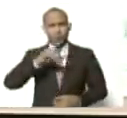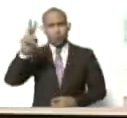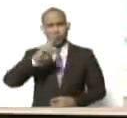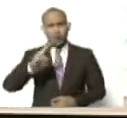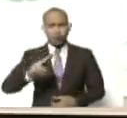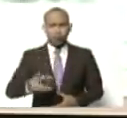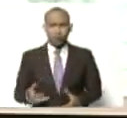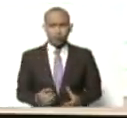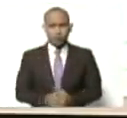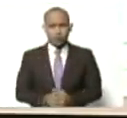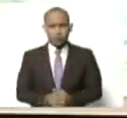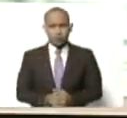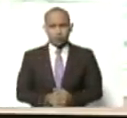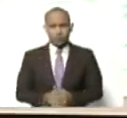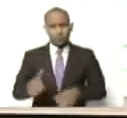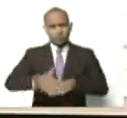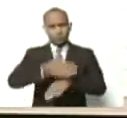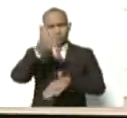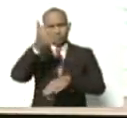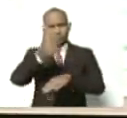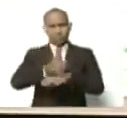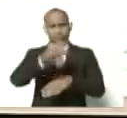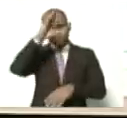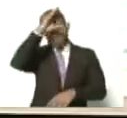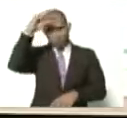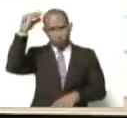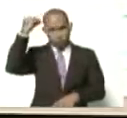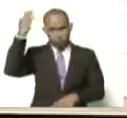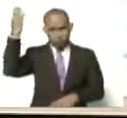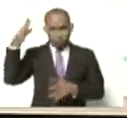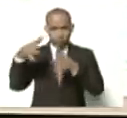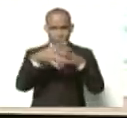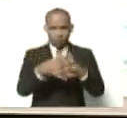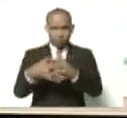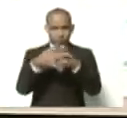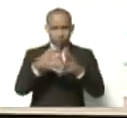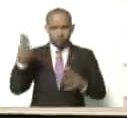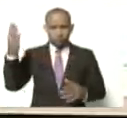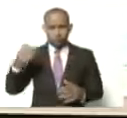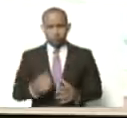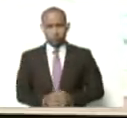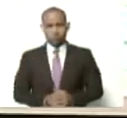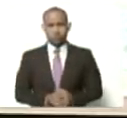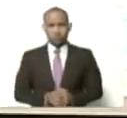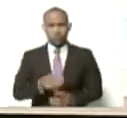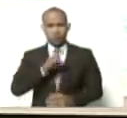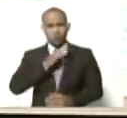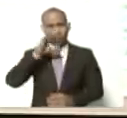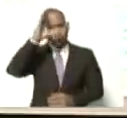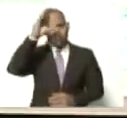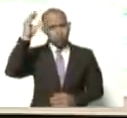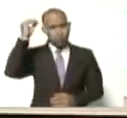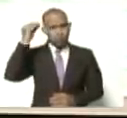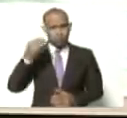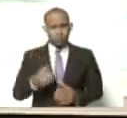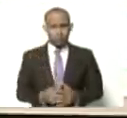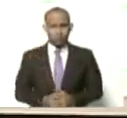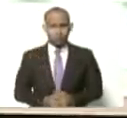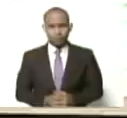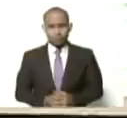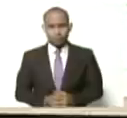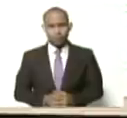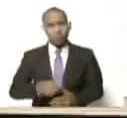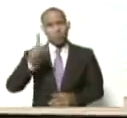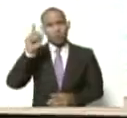el gobierno de Donald Trump. Estos son planes montados de la era Trump. Y